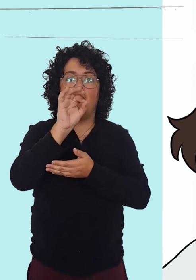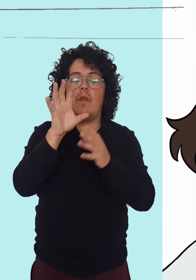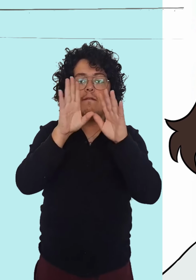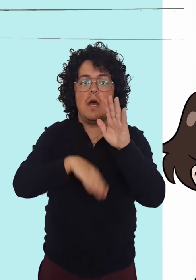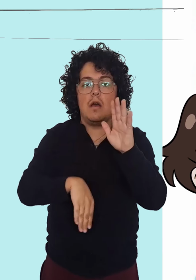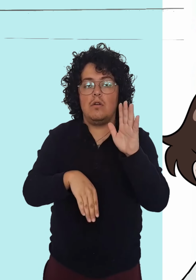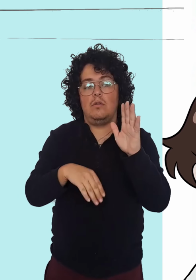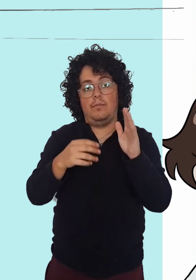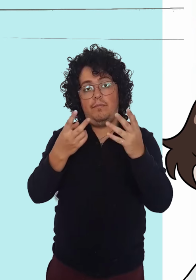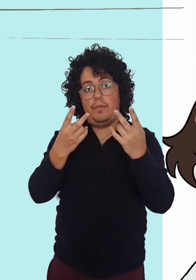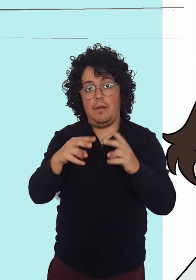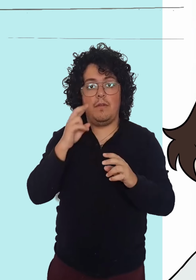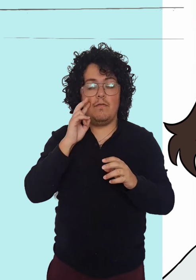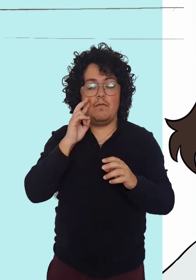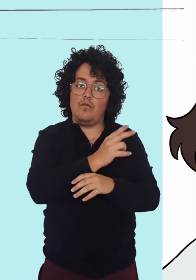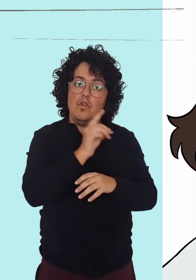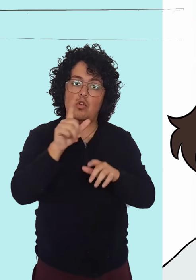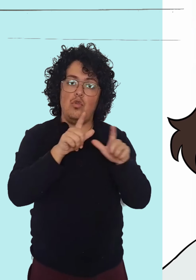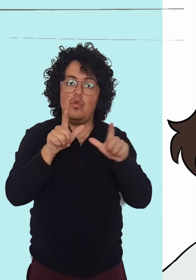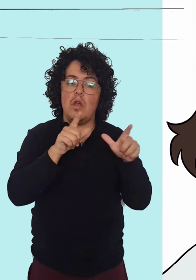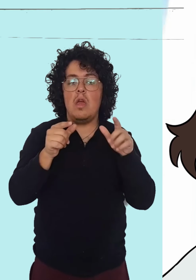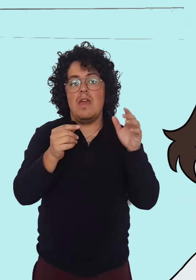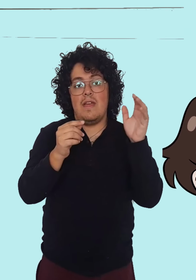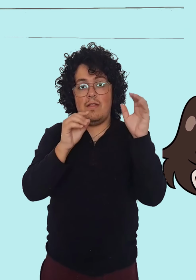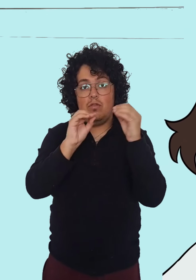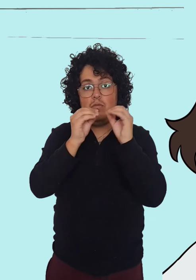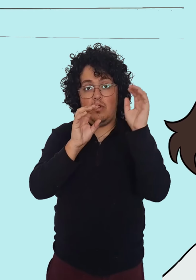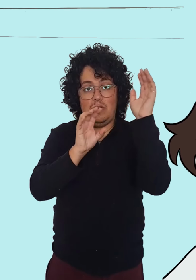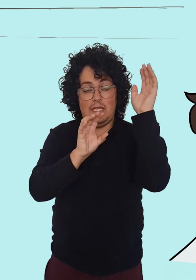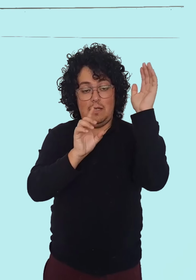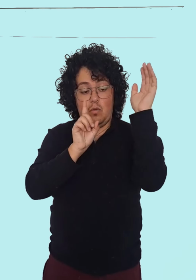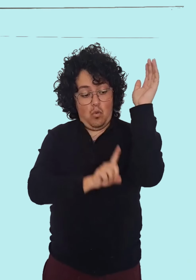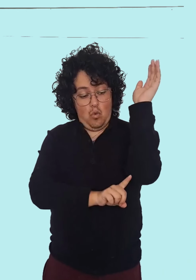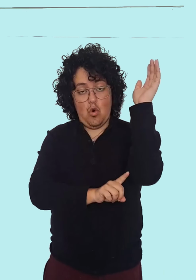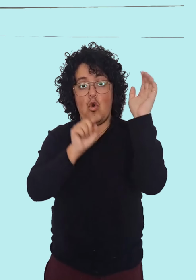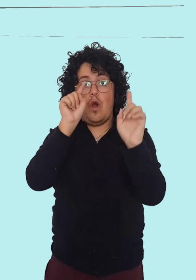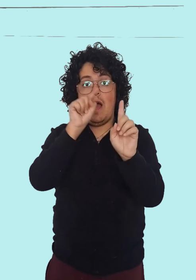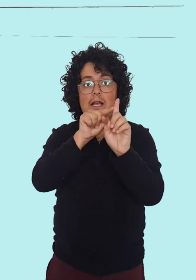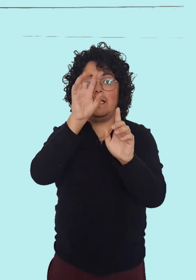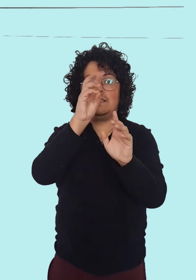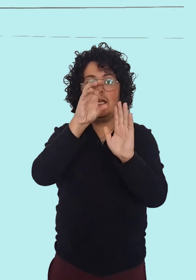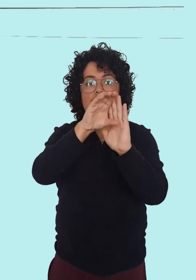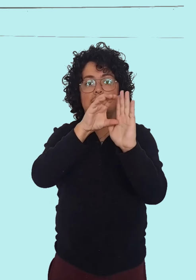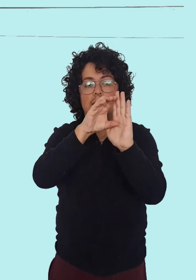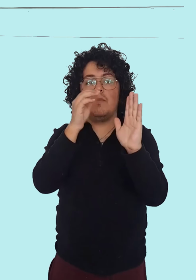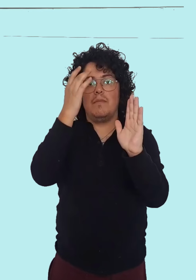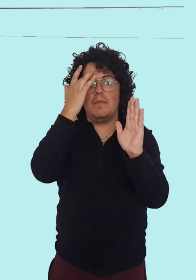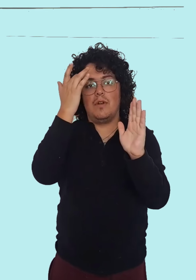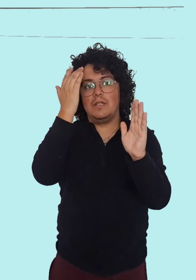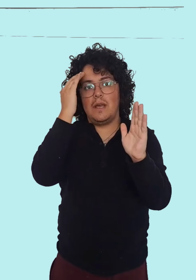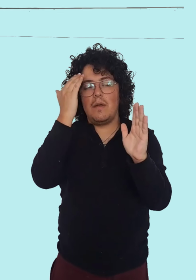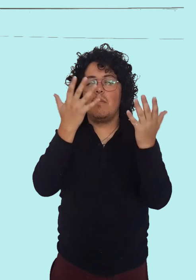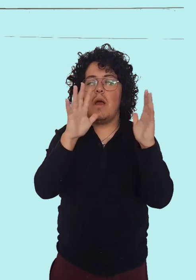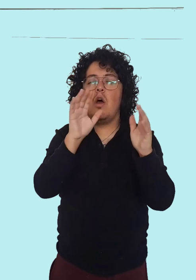En general, bacterias reductoras de sulfato. En el siguiente esquema se muestran las zonas y áreas con sus estratos enumerados